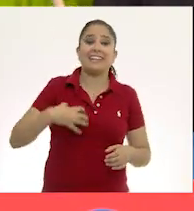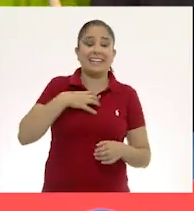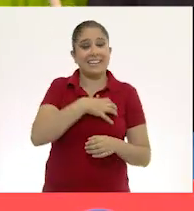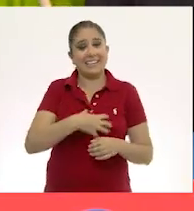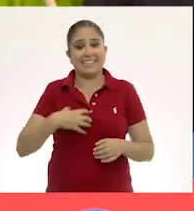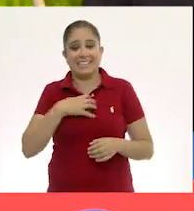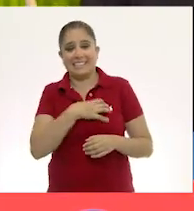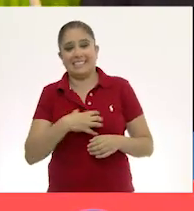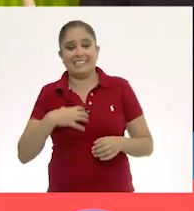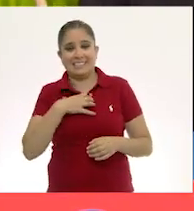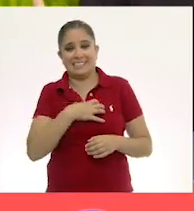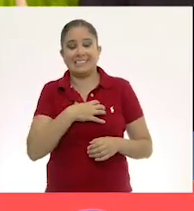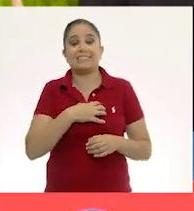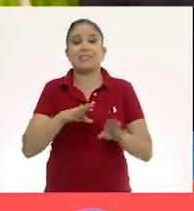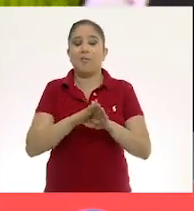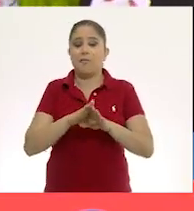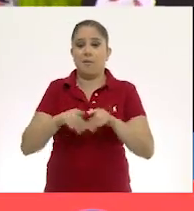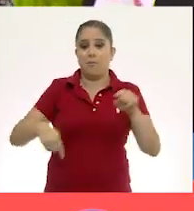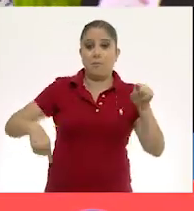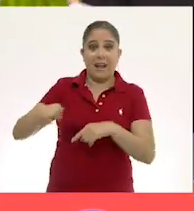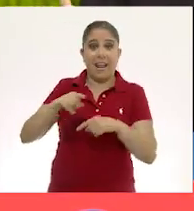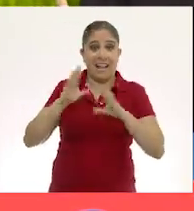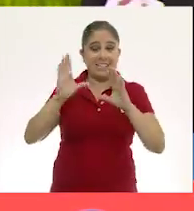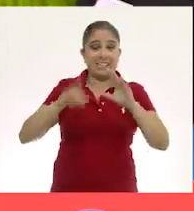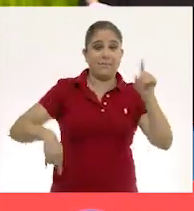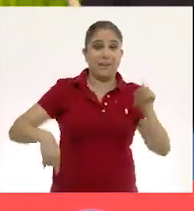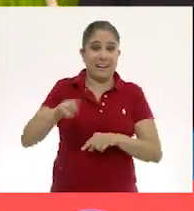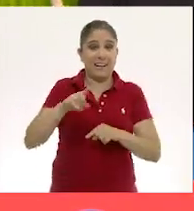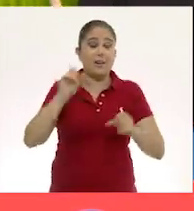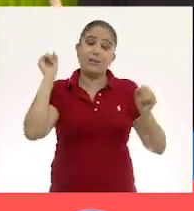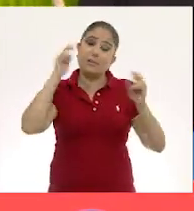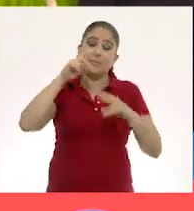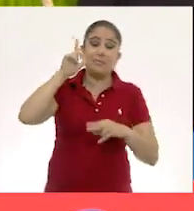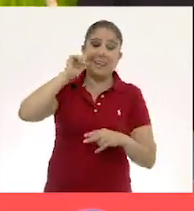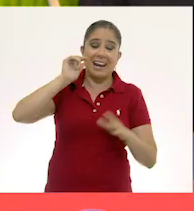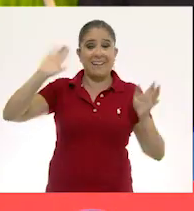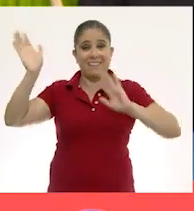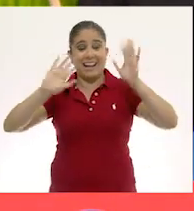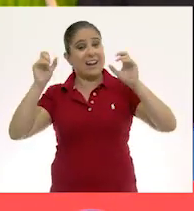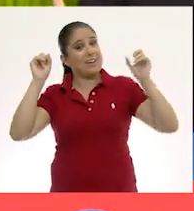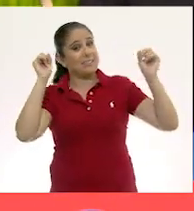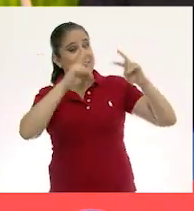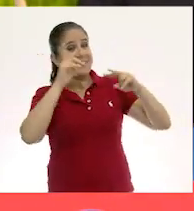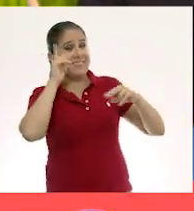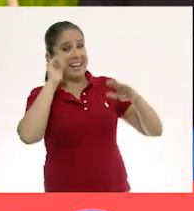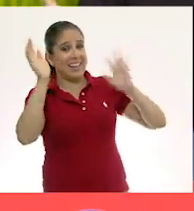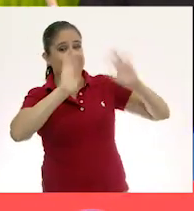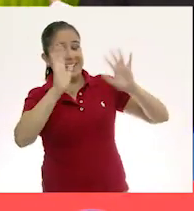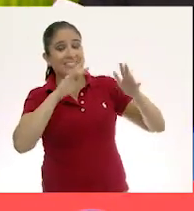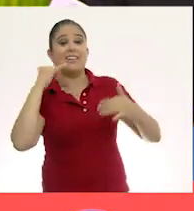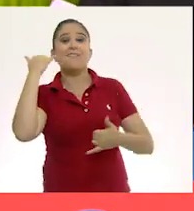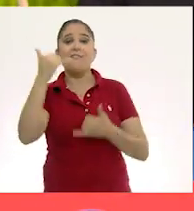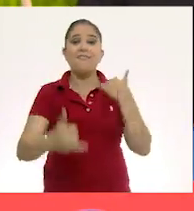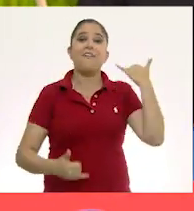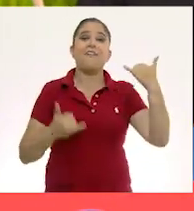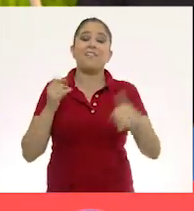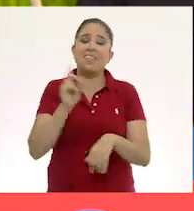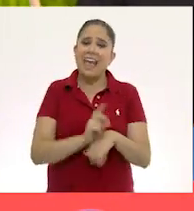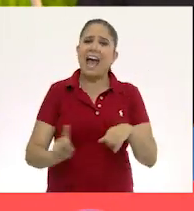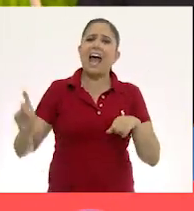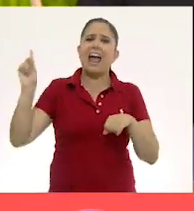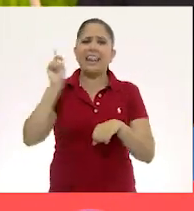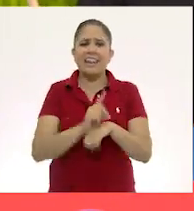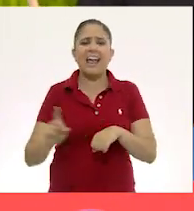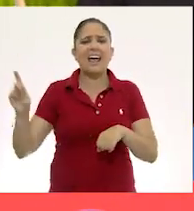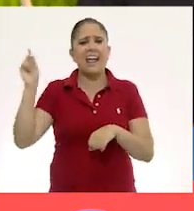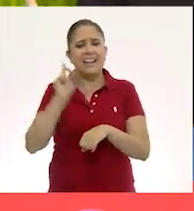verse al otro día para enseñar a patear a Rubén el balón. ¡Ah, nos vemos mañana, Rubén! ¡Ah, vemos mañana! ¡Adiós! Y jugaron días y